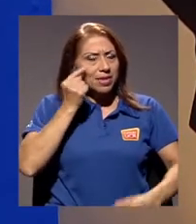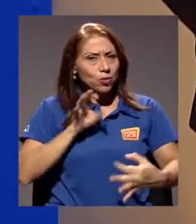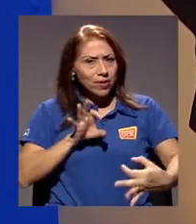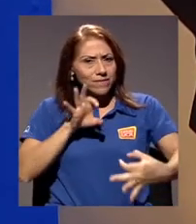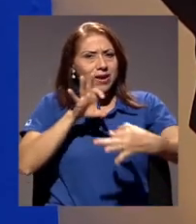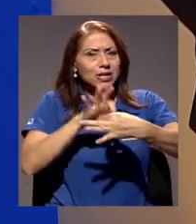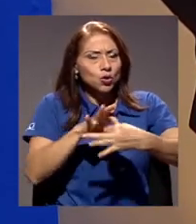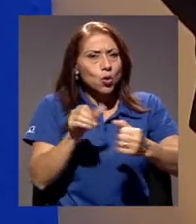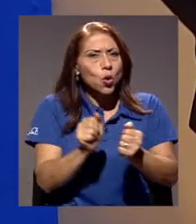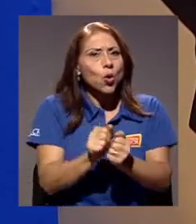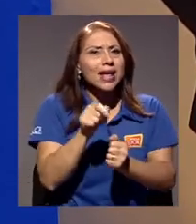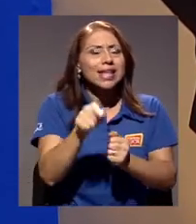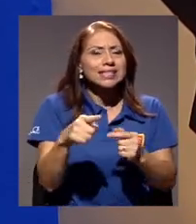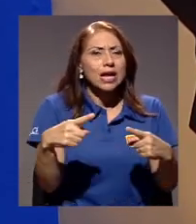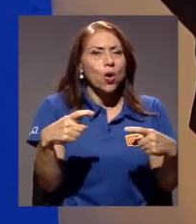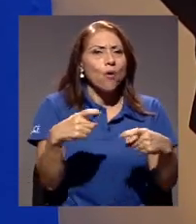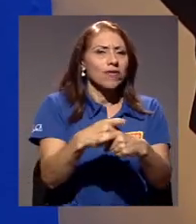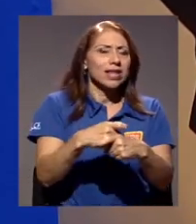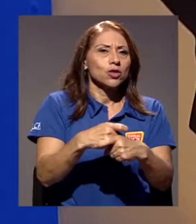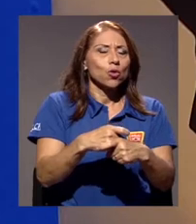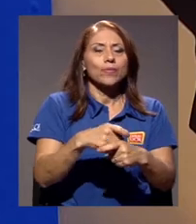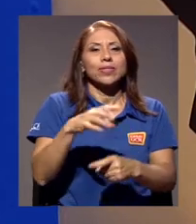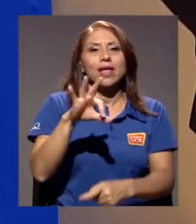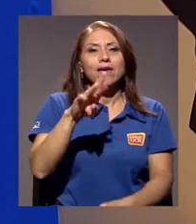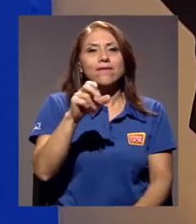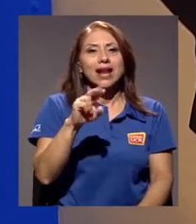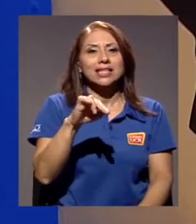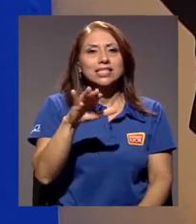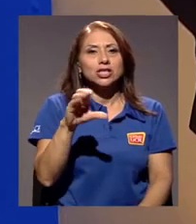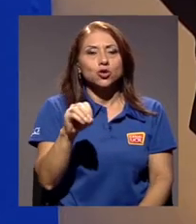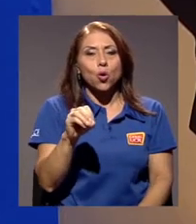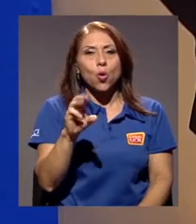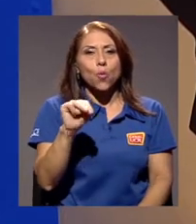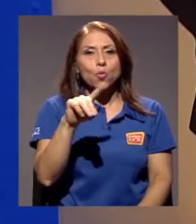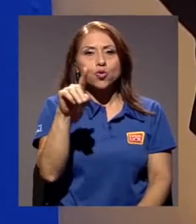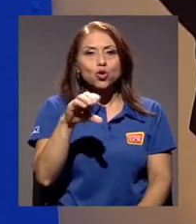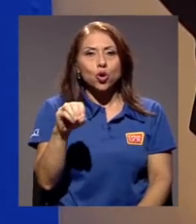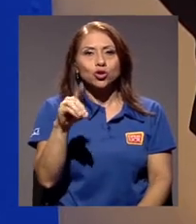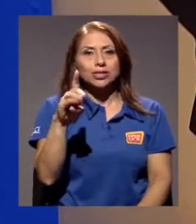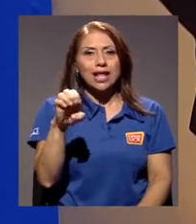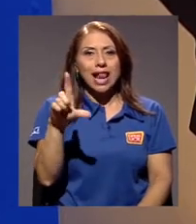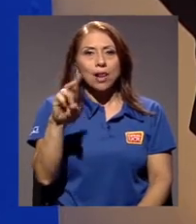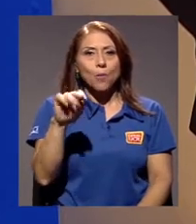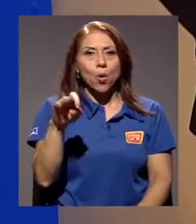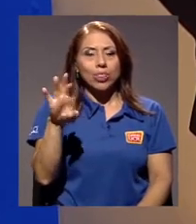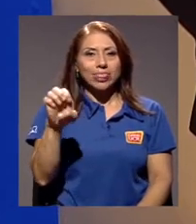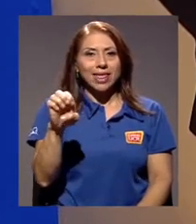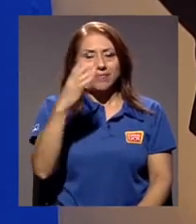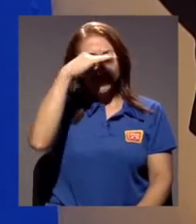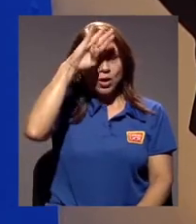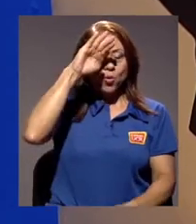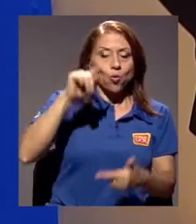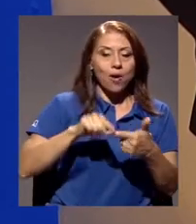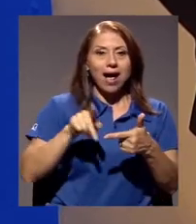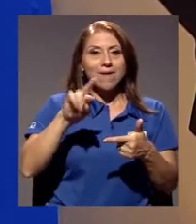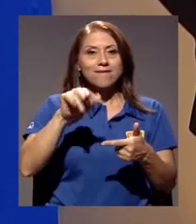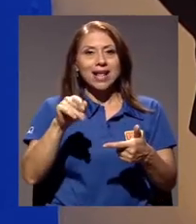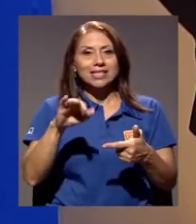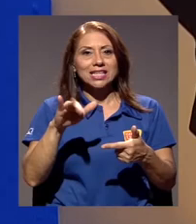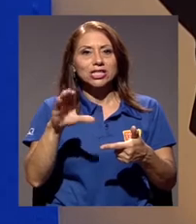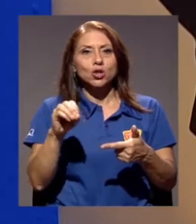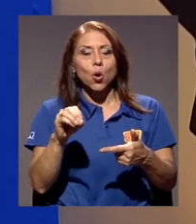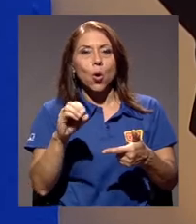este conflicto de francisco muñoz del monte de cuba y de francisco bilbao de chile quien